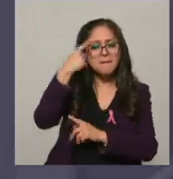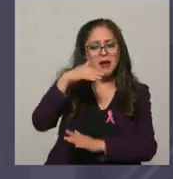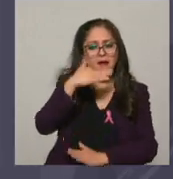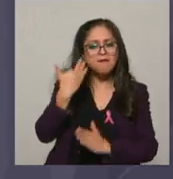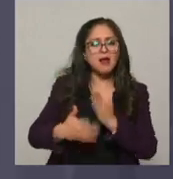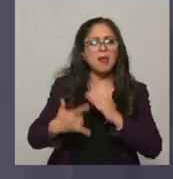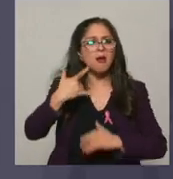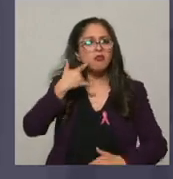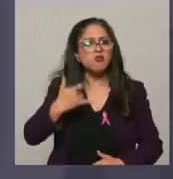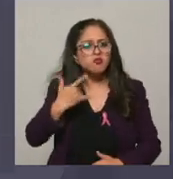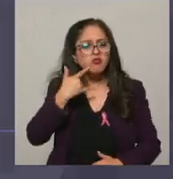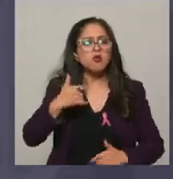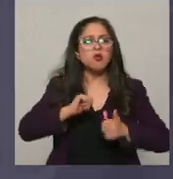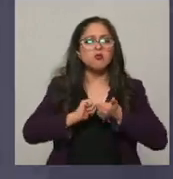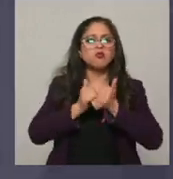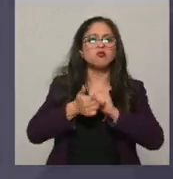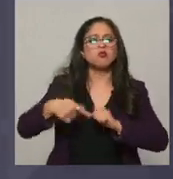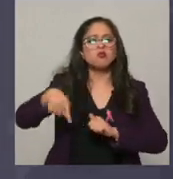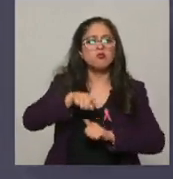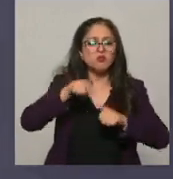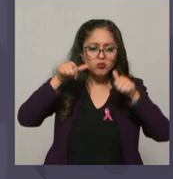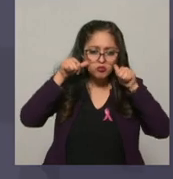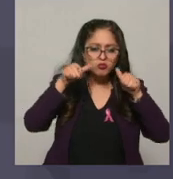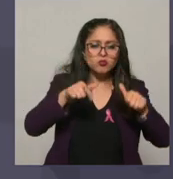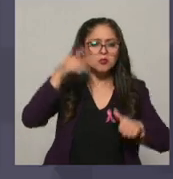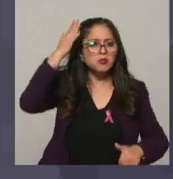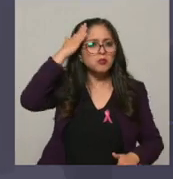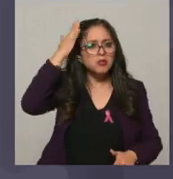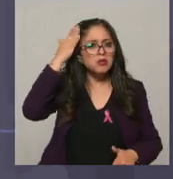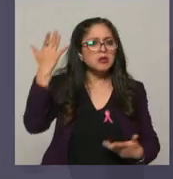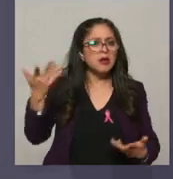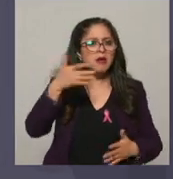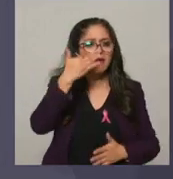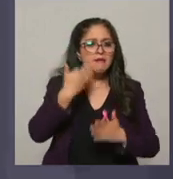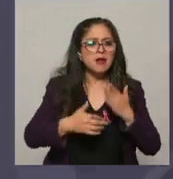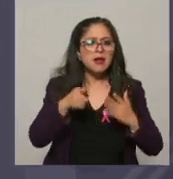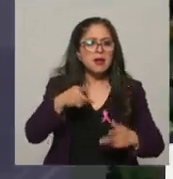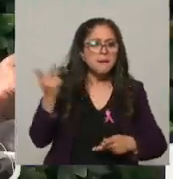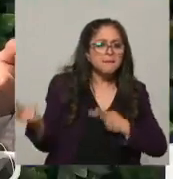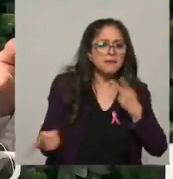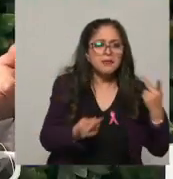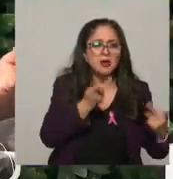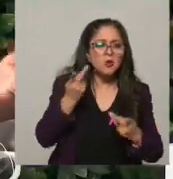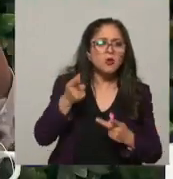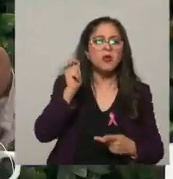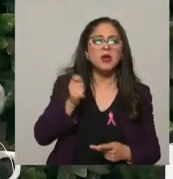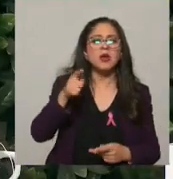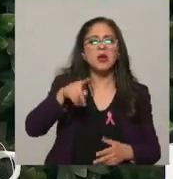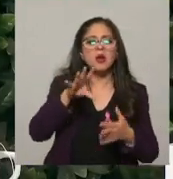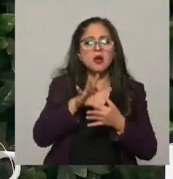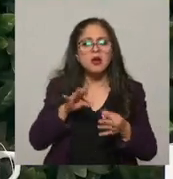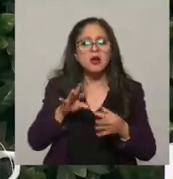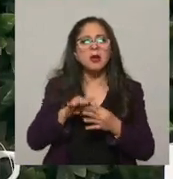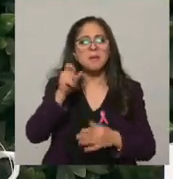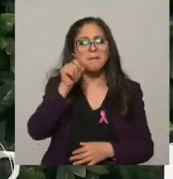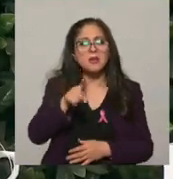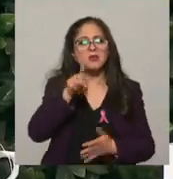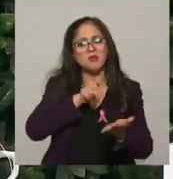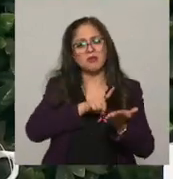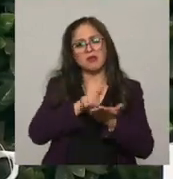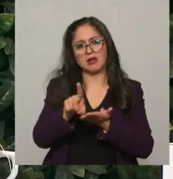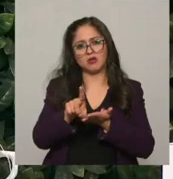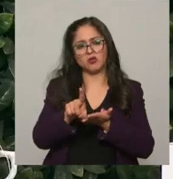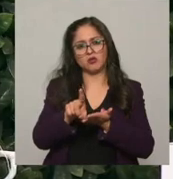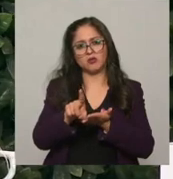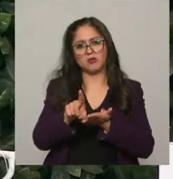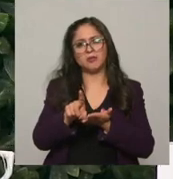imponer la mirada de las autoridades respecto de lo que se supone que no tendría que consultarse y que no esta cuestión que son nuestros derechos. Entonces, me parece que